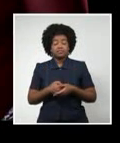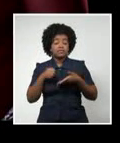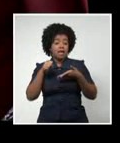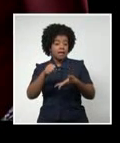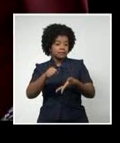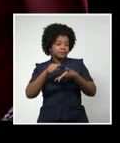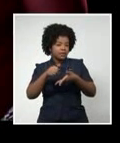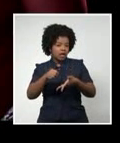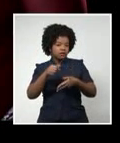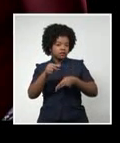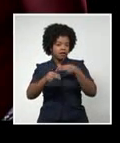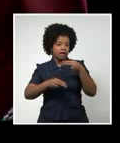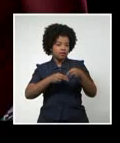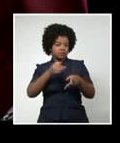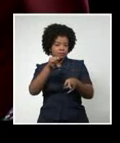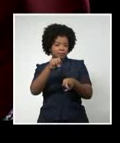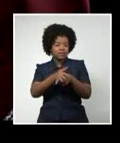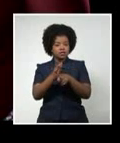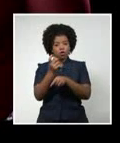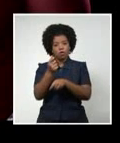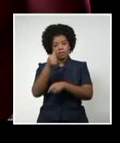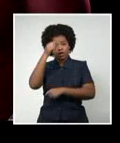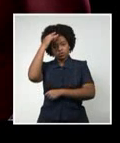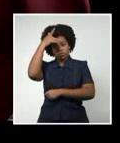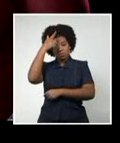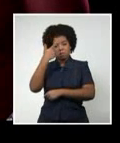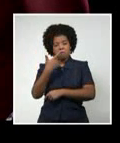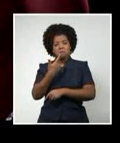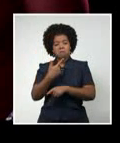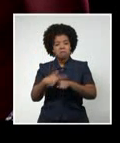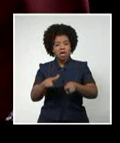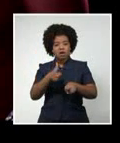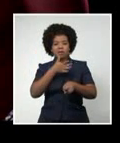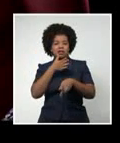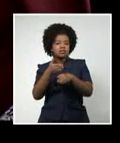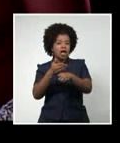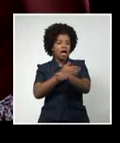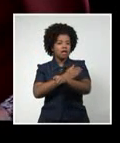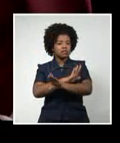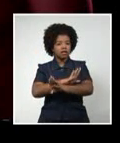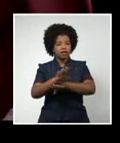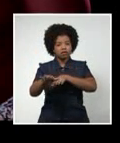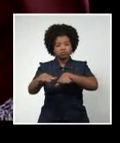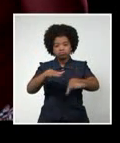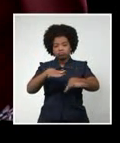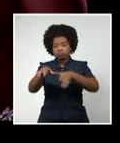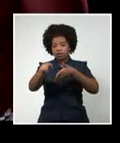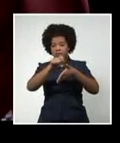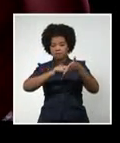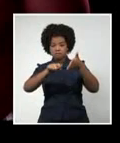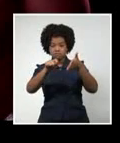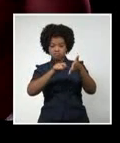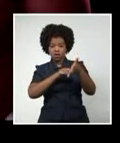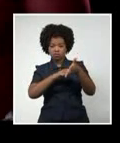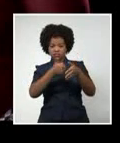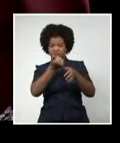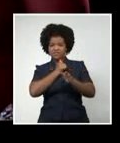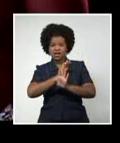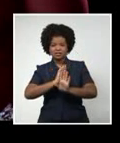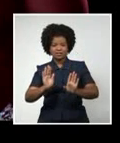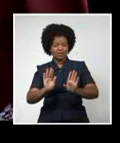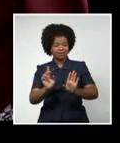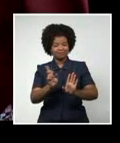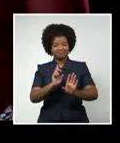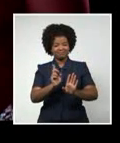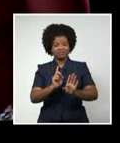se generó, o sea, la compró Trump, pero probablemente ya estaba diseñada de mucho antes. Pues tú no armas una campaña de comunicación estratégica